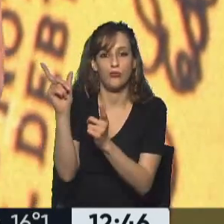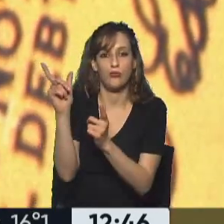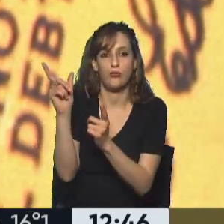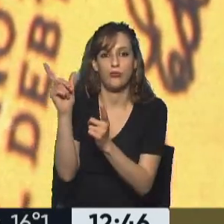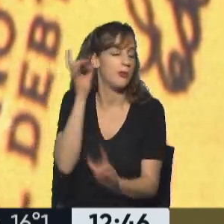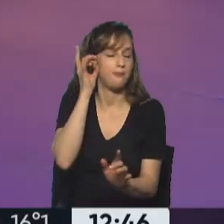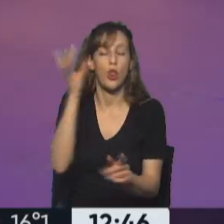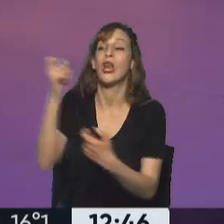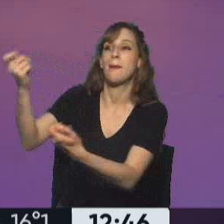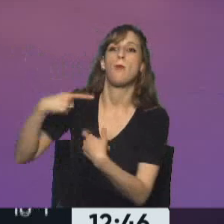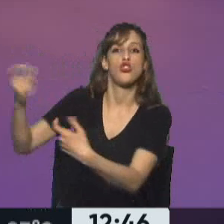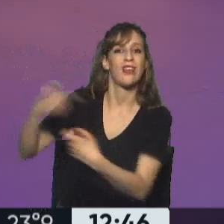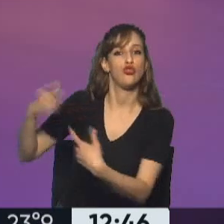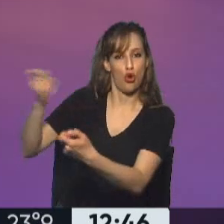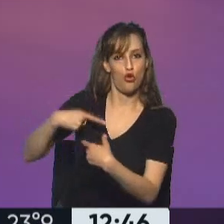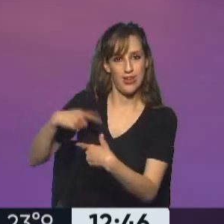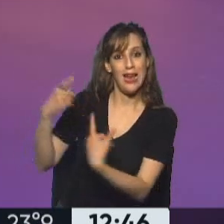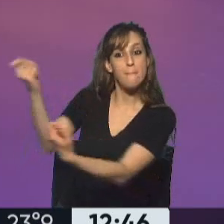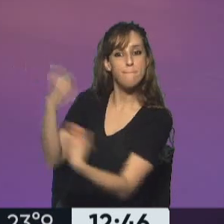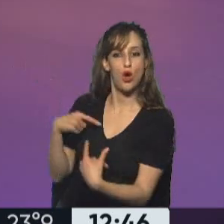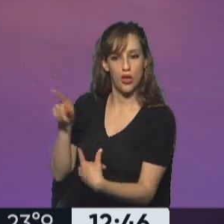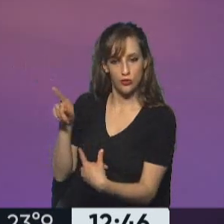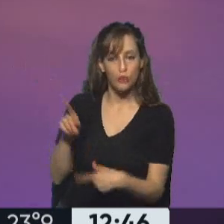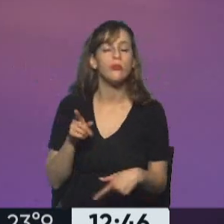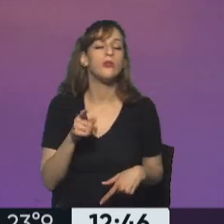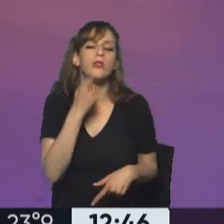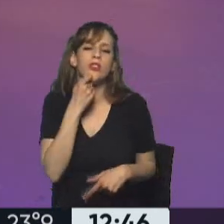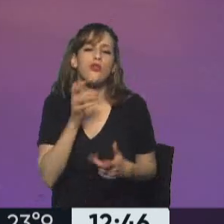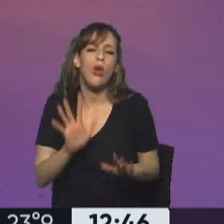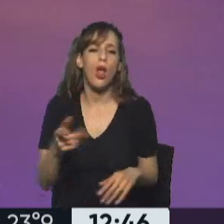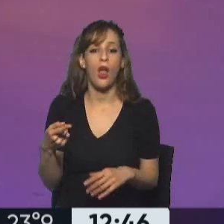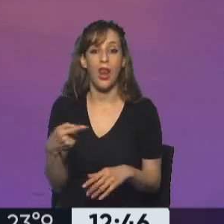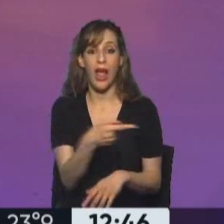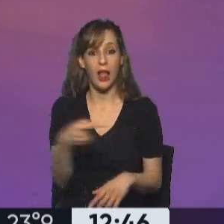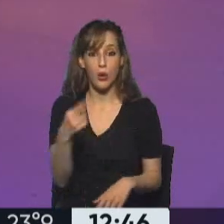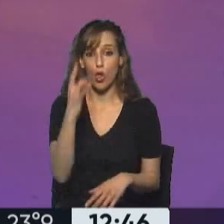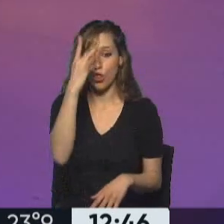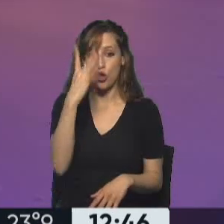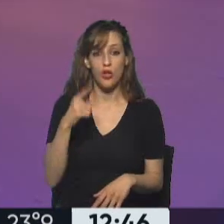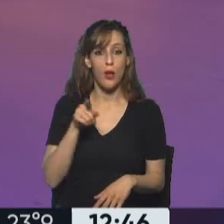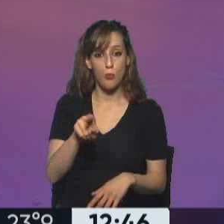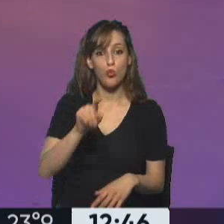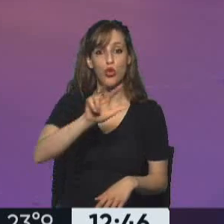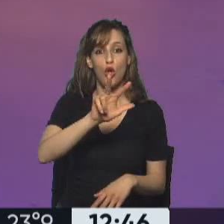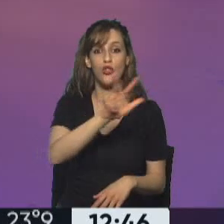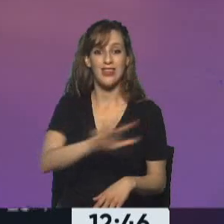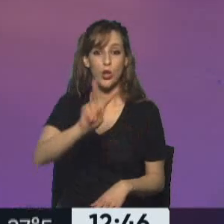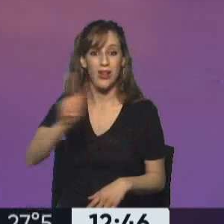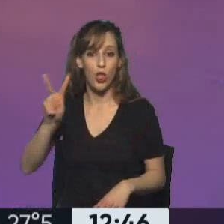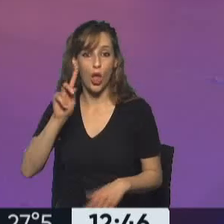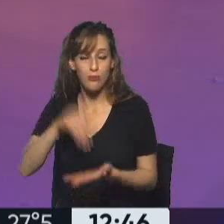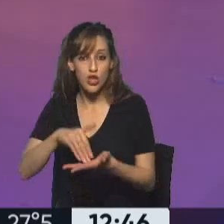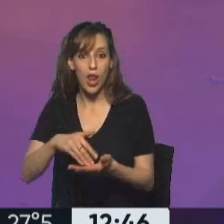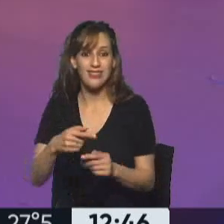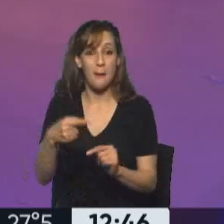este dato si fuera rojo si fuera un negativo estaríamos frente a una obviamente sangría de divisas muchísimo